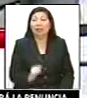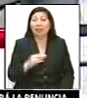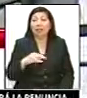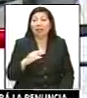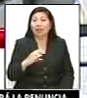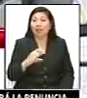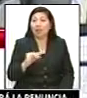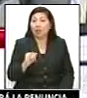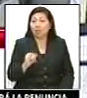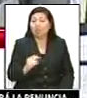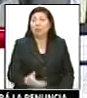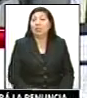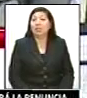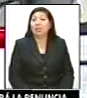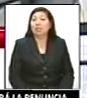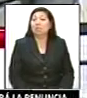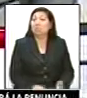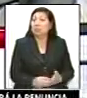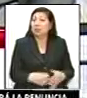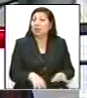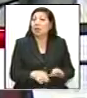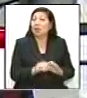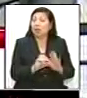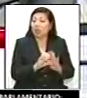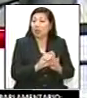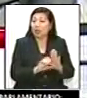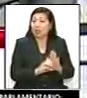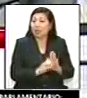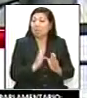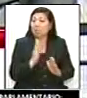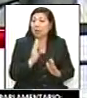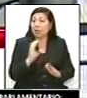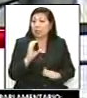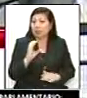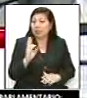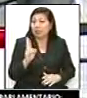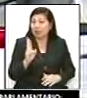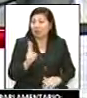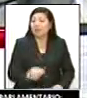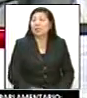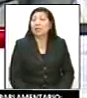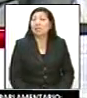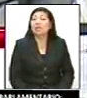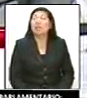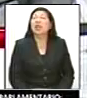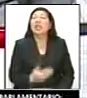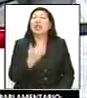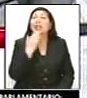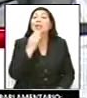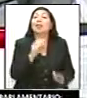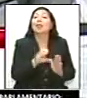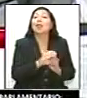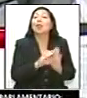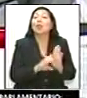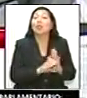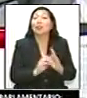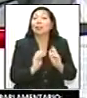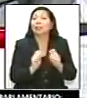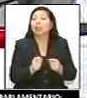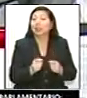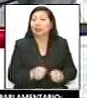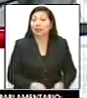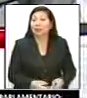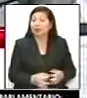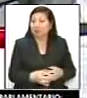Indecopi puede ser un órgano de relevancia constitucional, el Banco Central de Reserva, a quienes la Constitución les entrega una